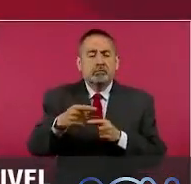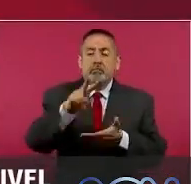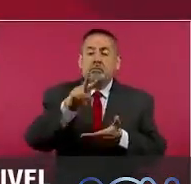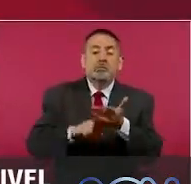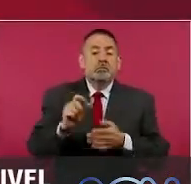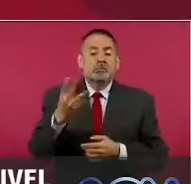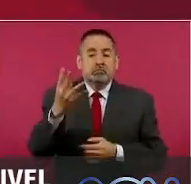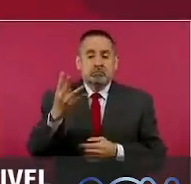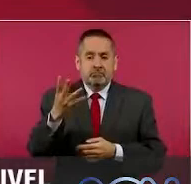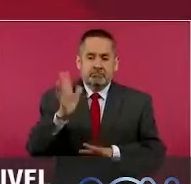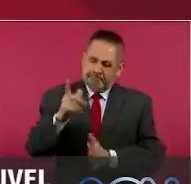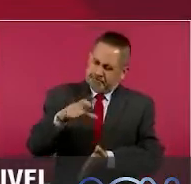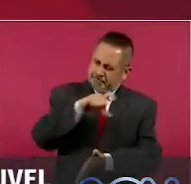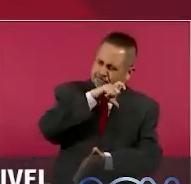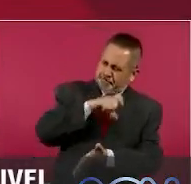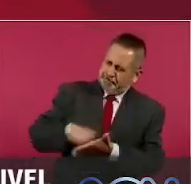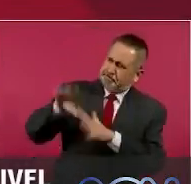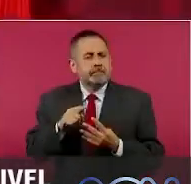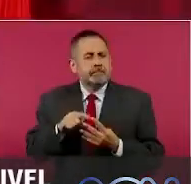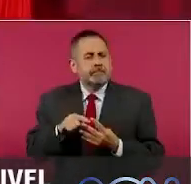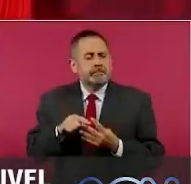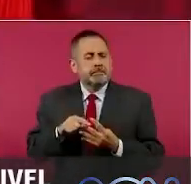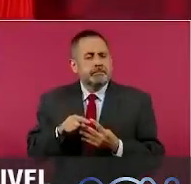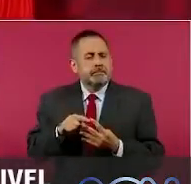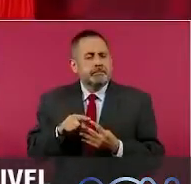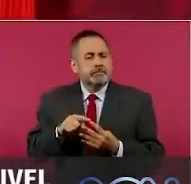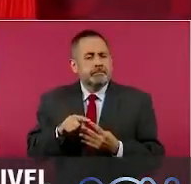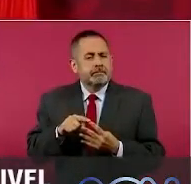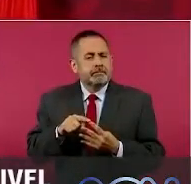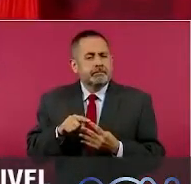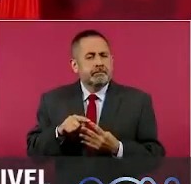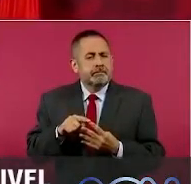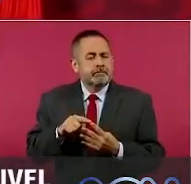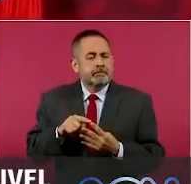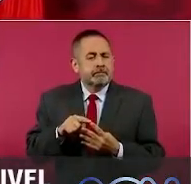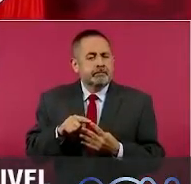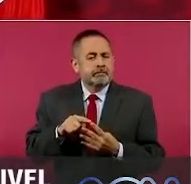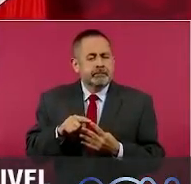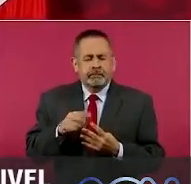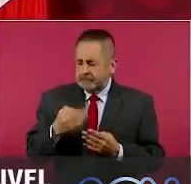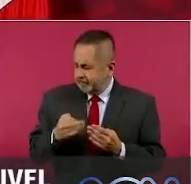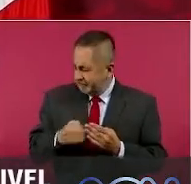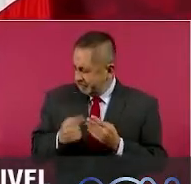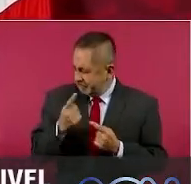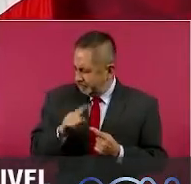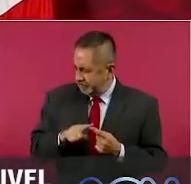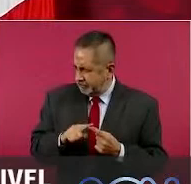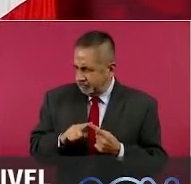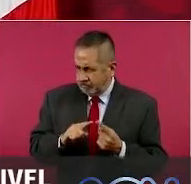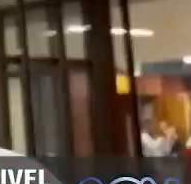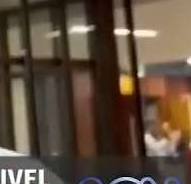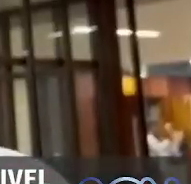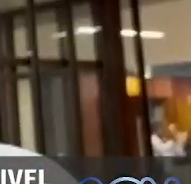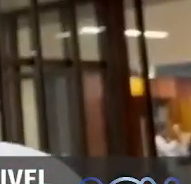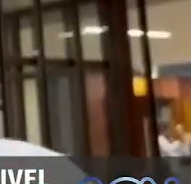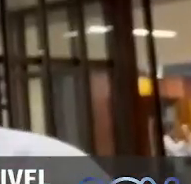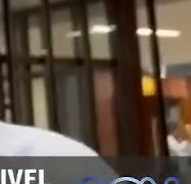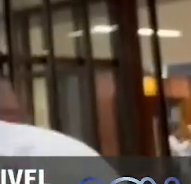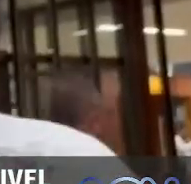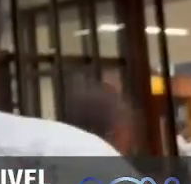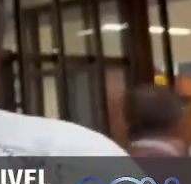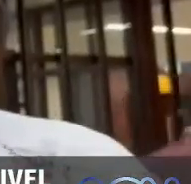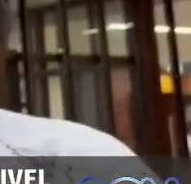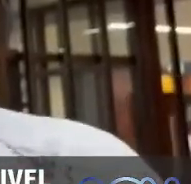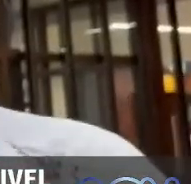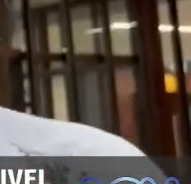investigación de responsabilidades administrativas, así se llama la autoridad, ajá, que debe investigar las faltas de todos los miembros de la Suprema Corte,